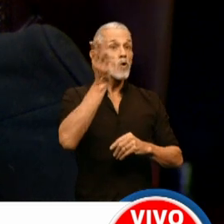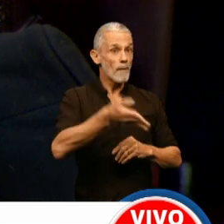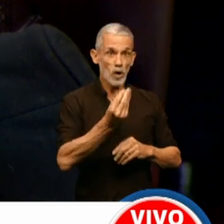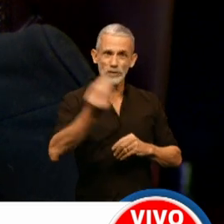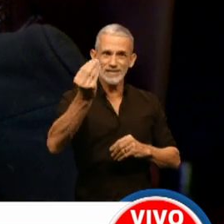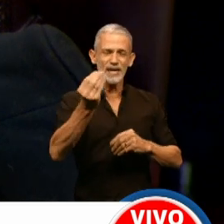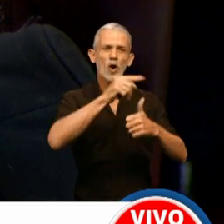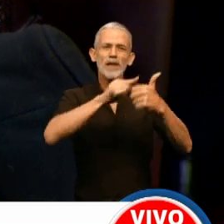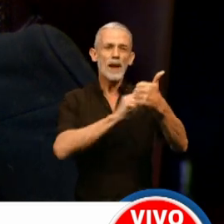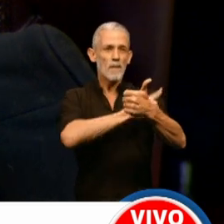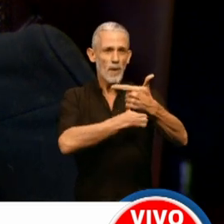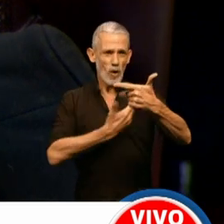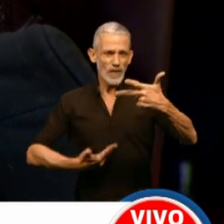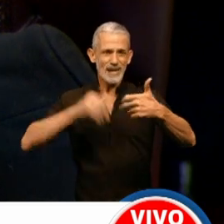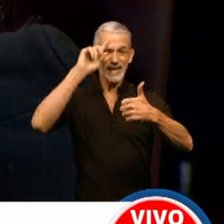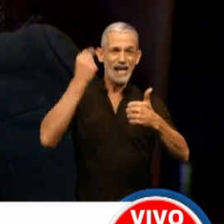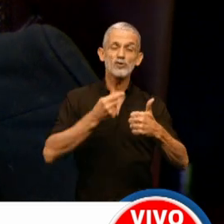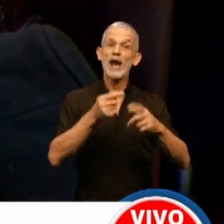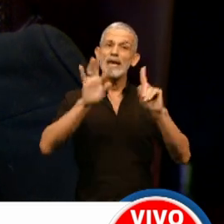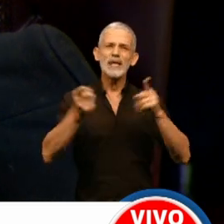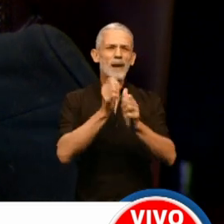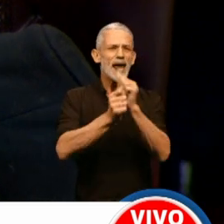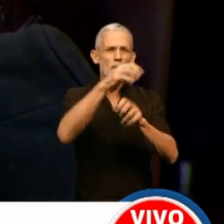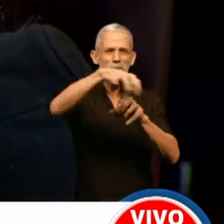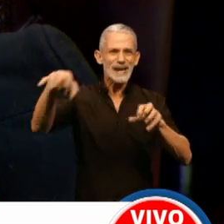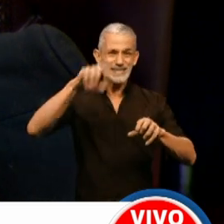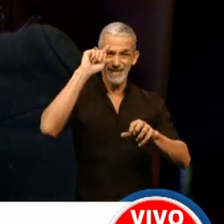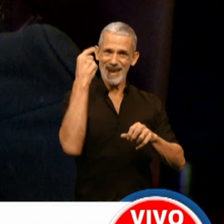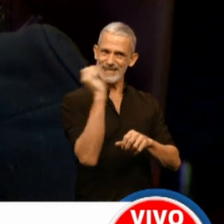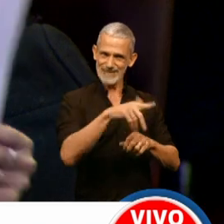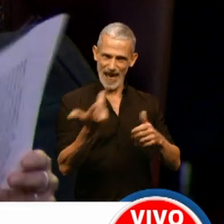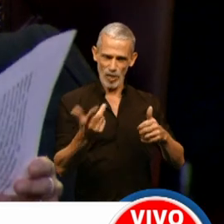ciento de los tres poderes del estado nacional y en las empresas estatales